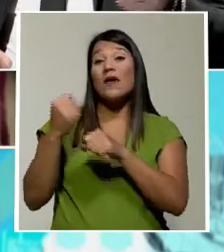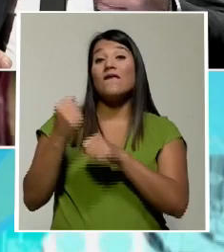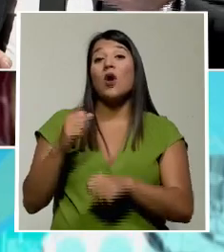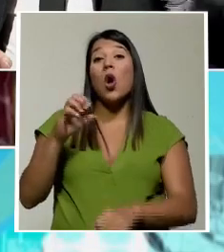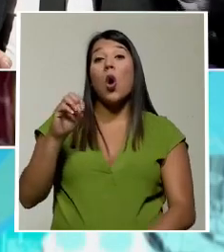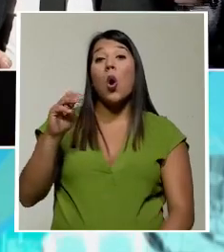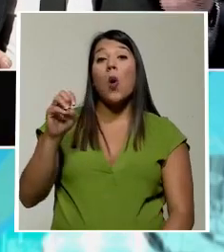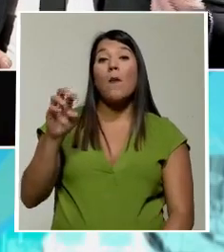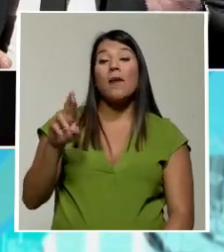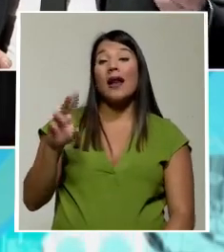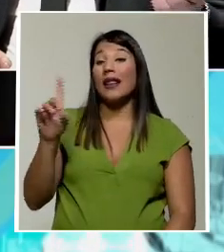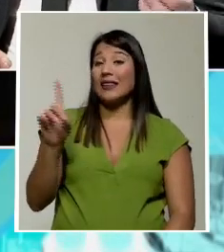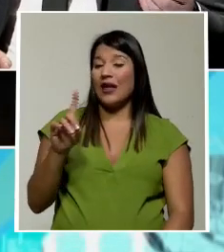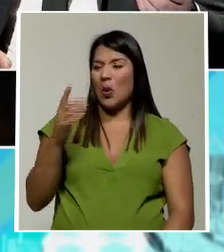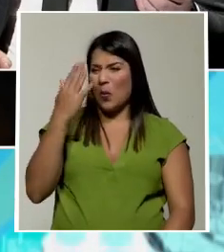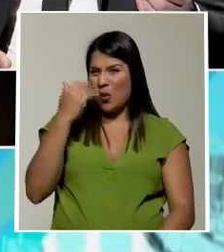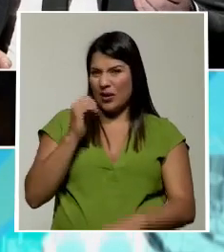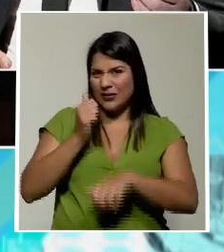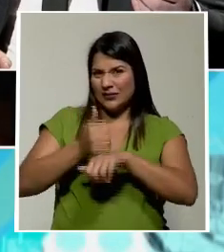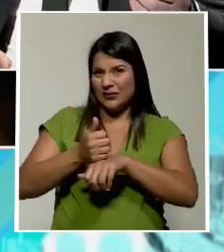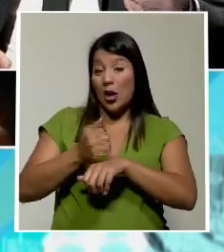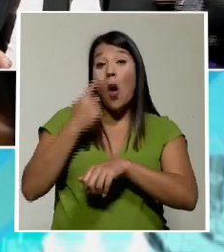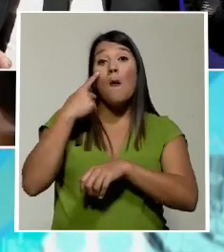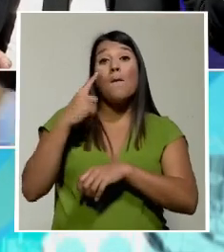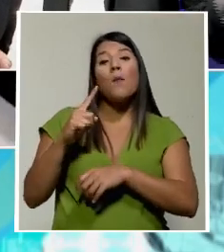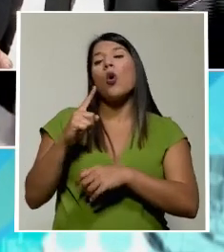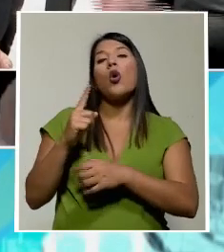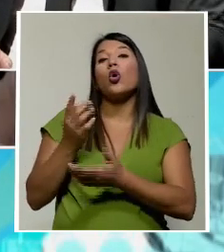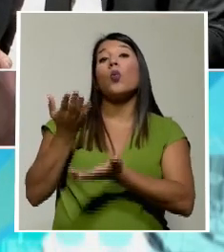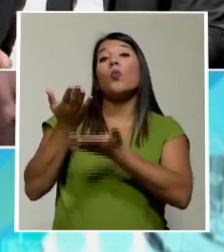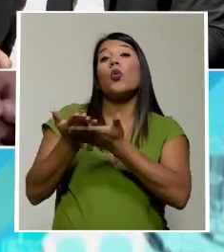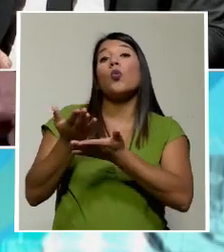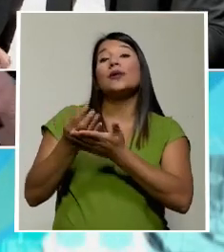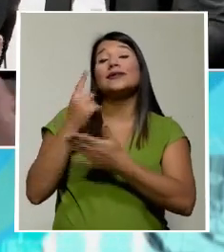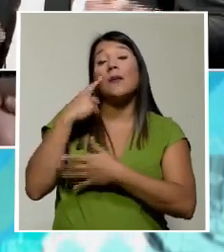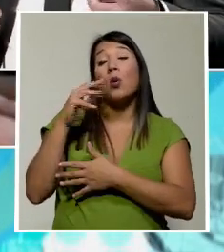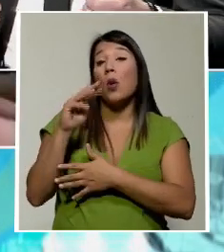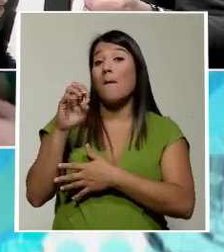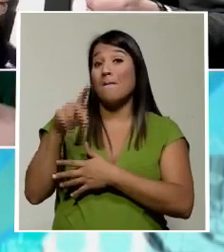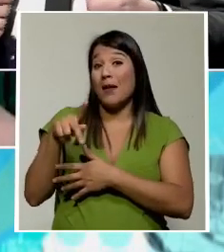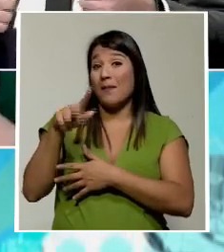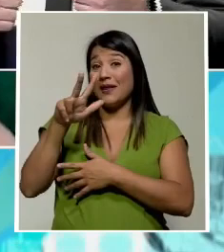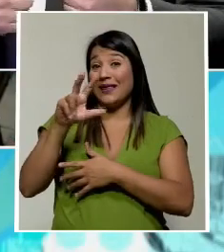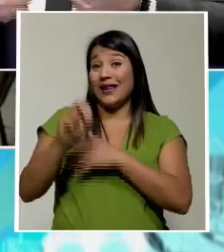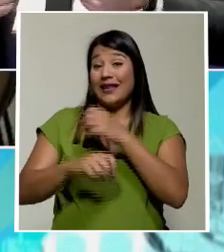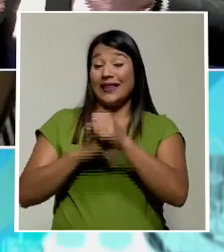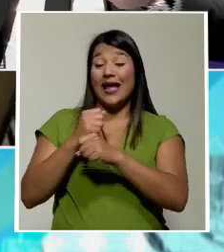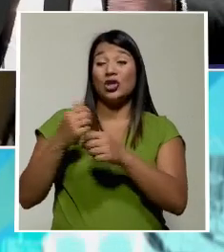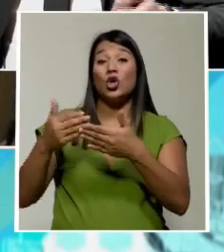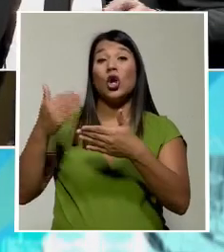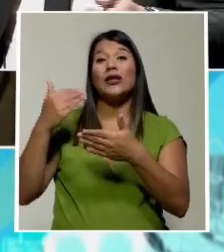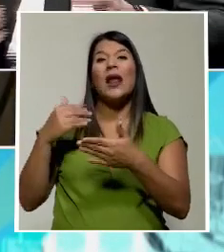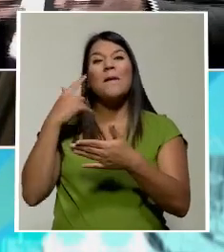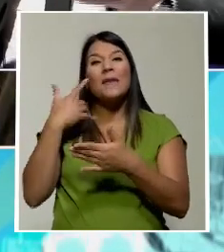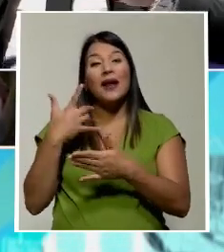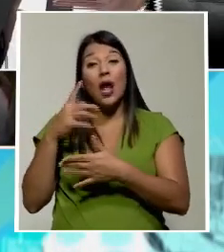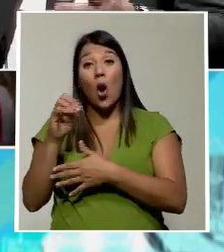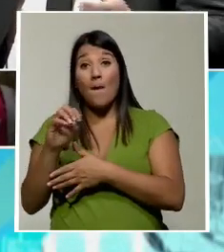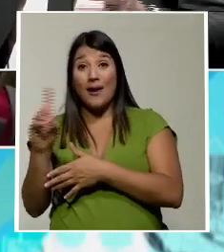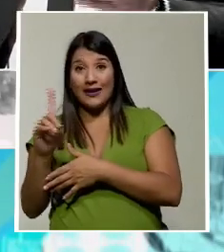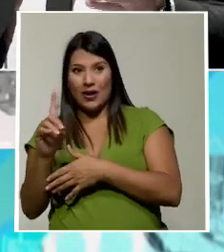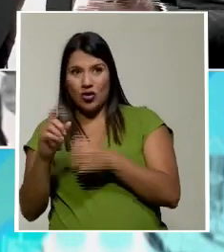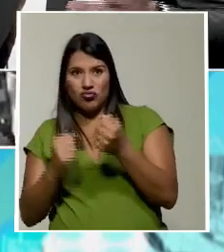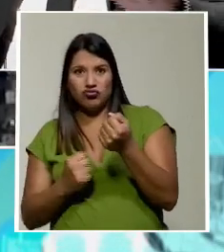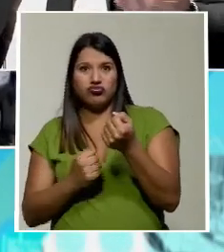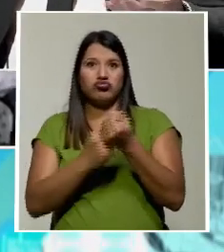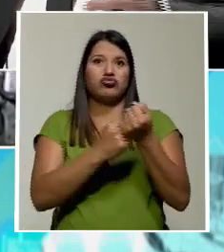se crea por iniciativa del Ministerio de Educación Pública hace más de 30 años, precisamente para que fuera un brazo ejecutor que le pudiera ayudar